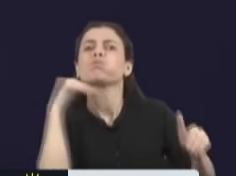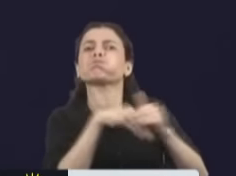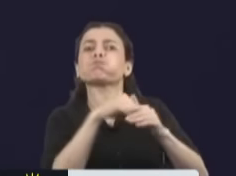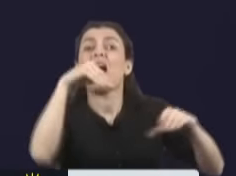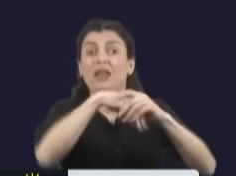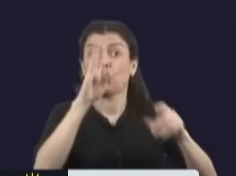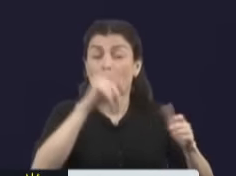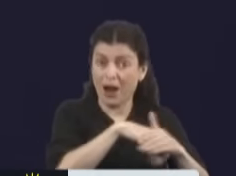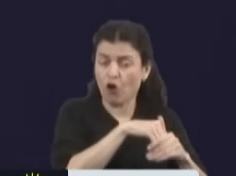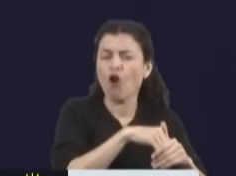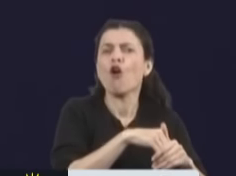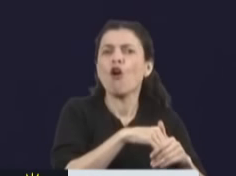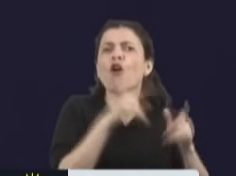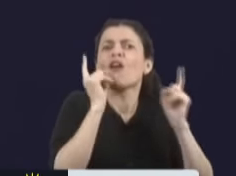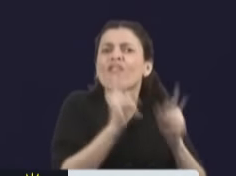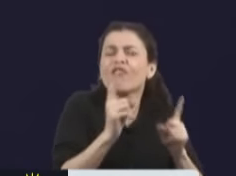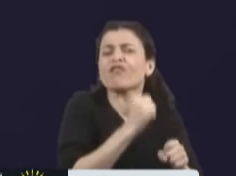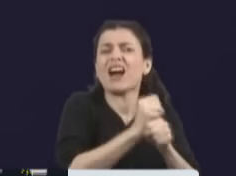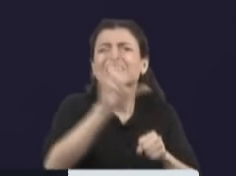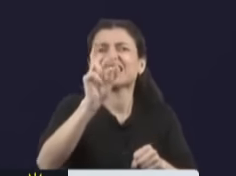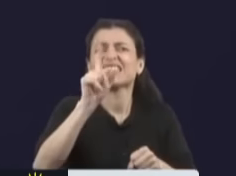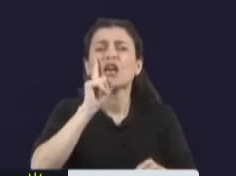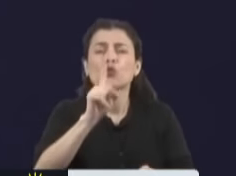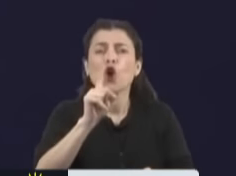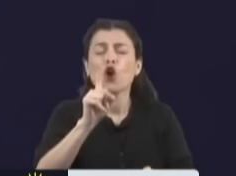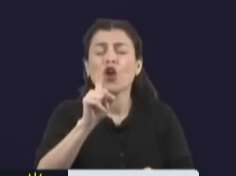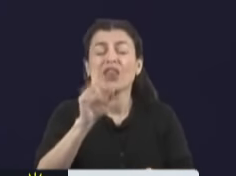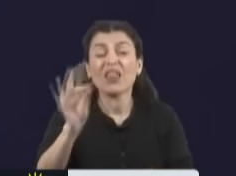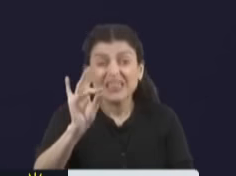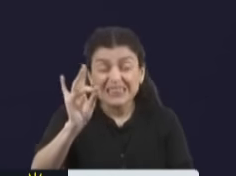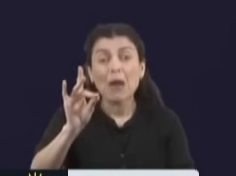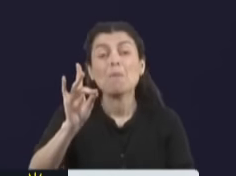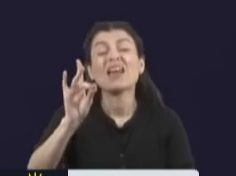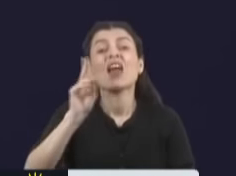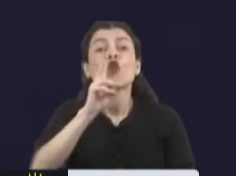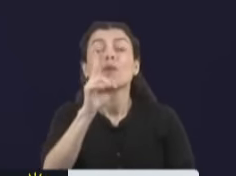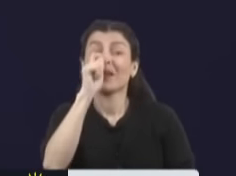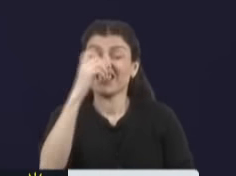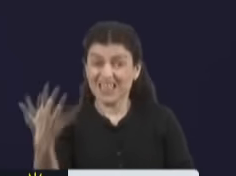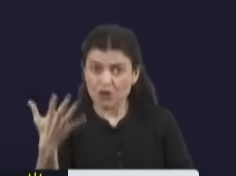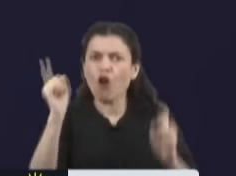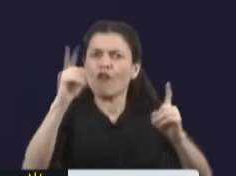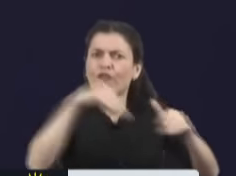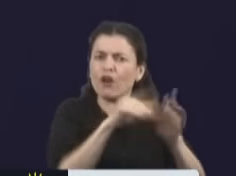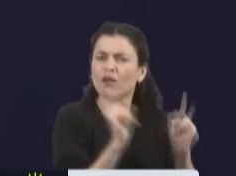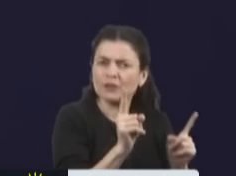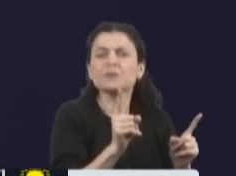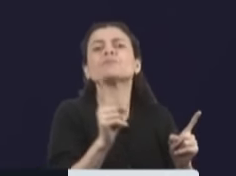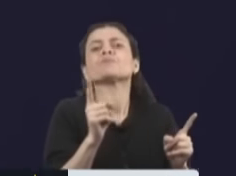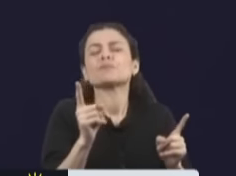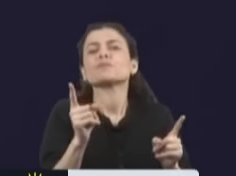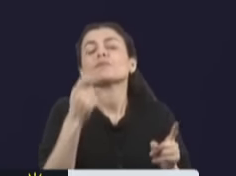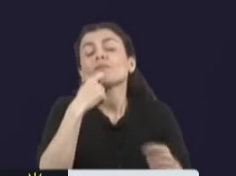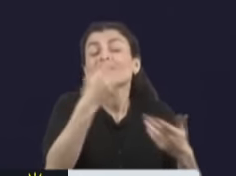que queden allí hasta el 31 de diciembre del 2025 o inviertan en determinados instrumentos financieros establecen que